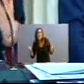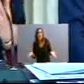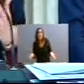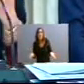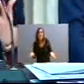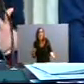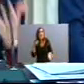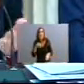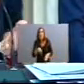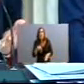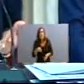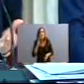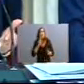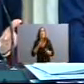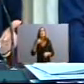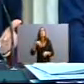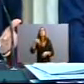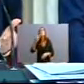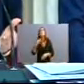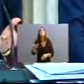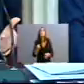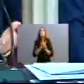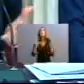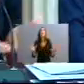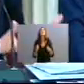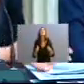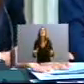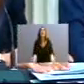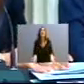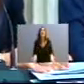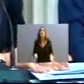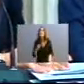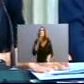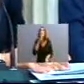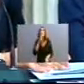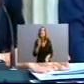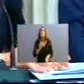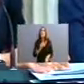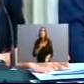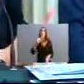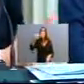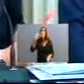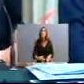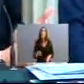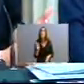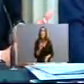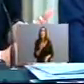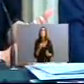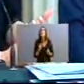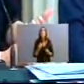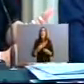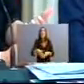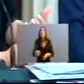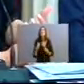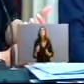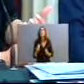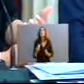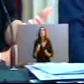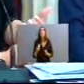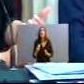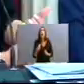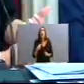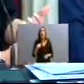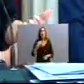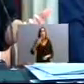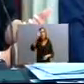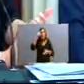lo peor que puede pasar si no cumplen? Primero, la condena internacional de no cumplir un